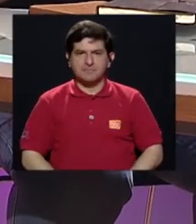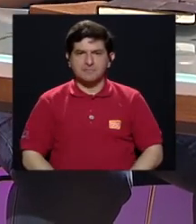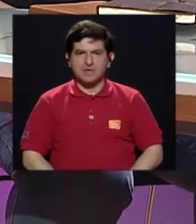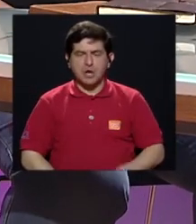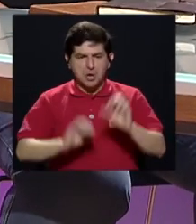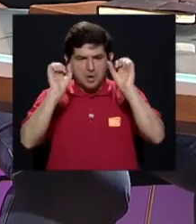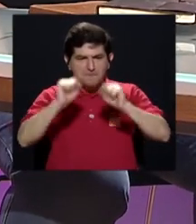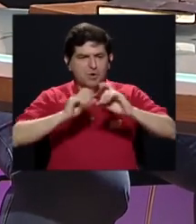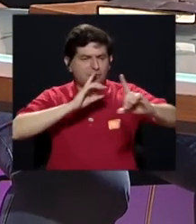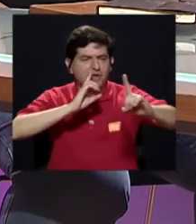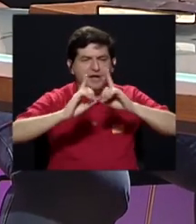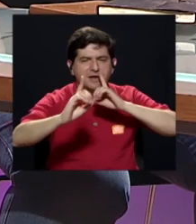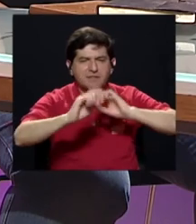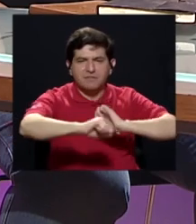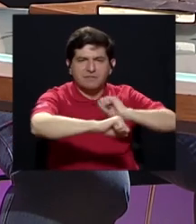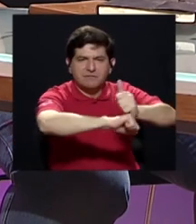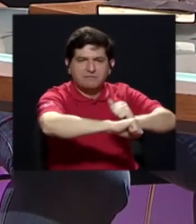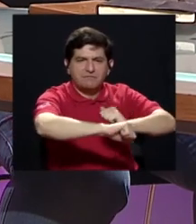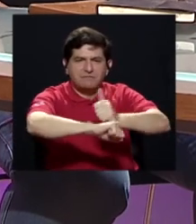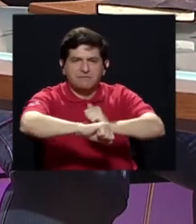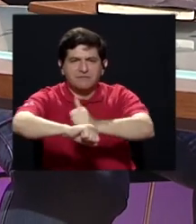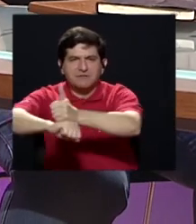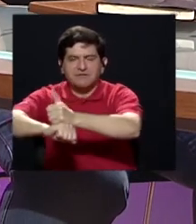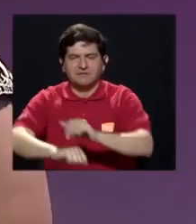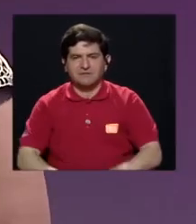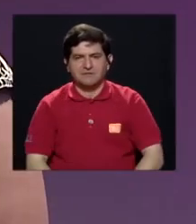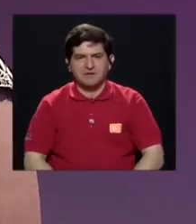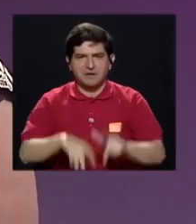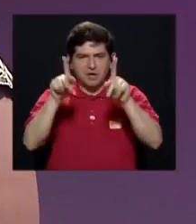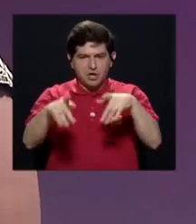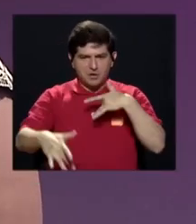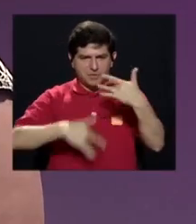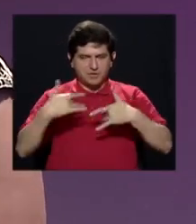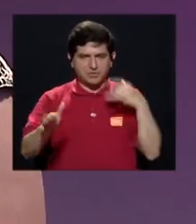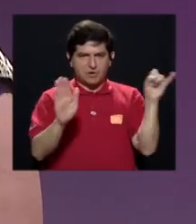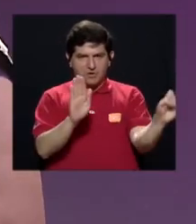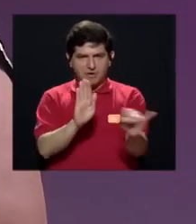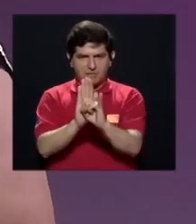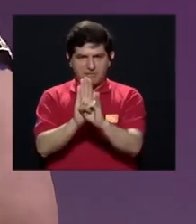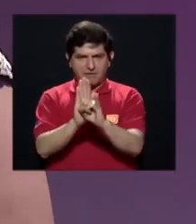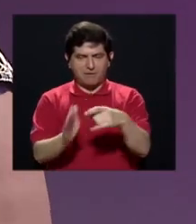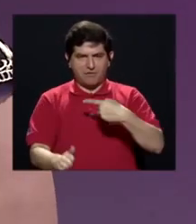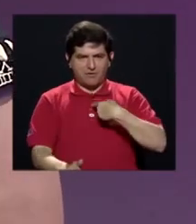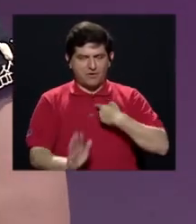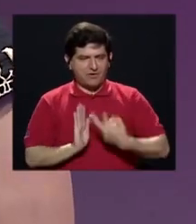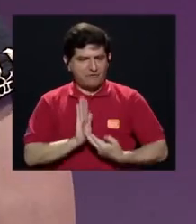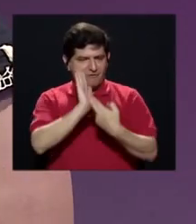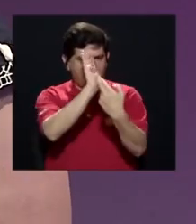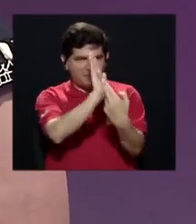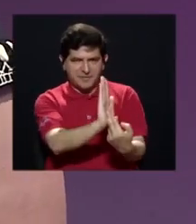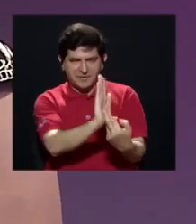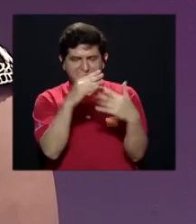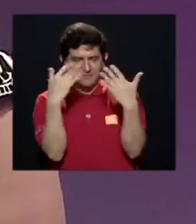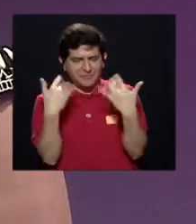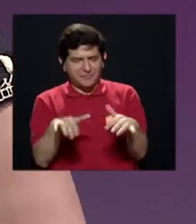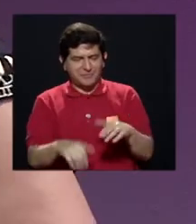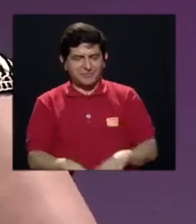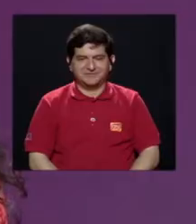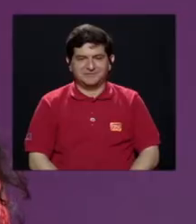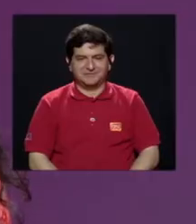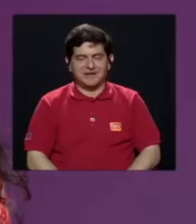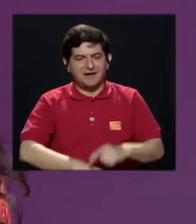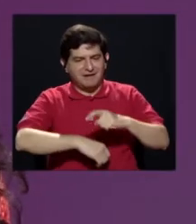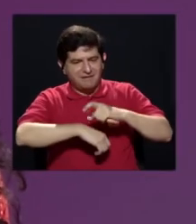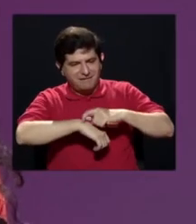a generar diálogos, ¿verdad? Y eso de que alguien se siente identificado con lo que yo represento es increíble.